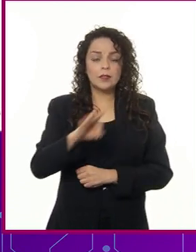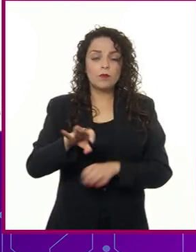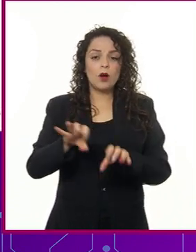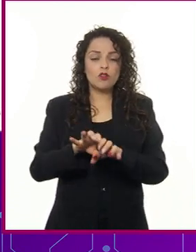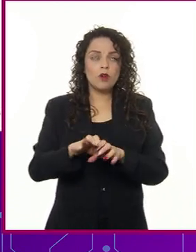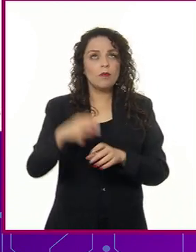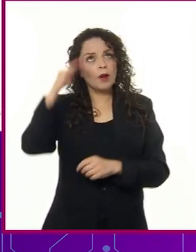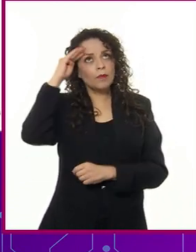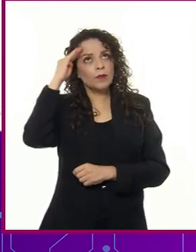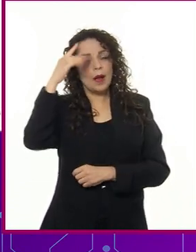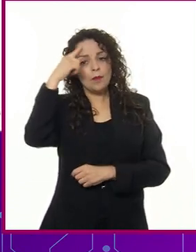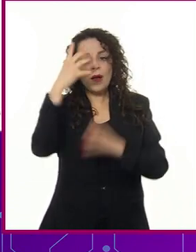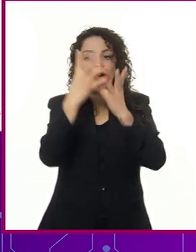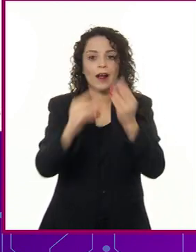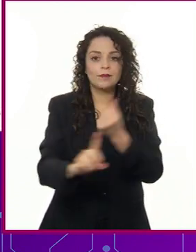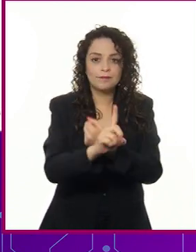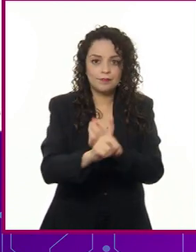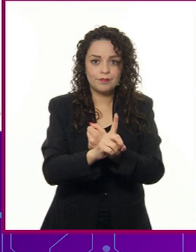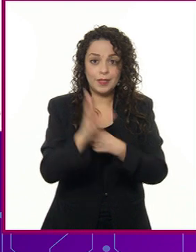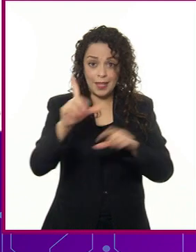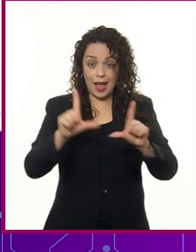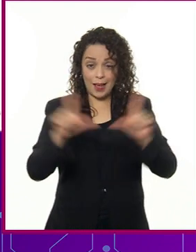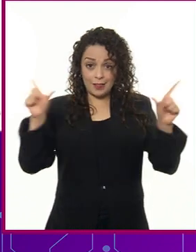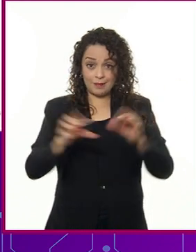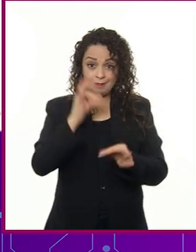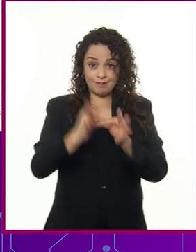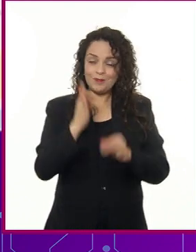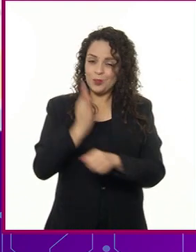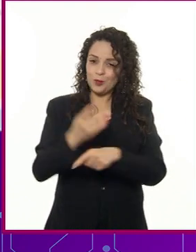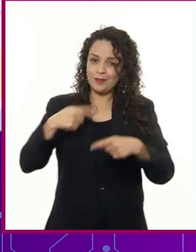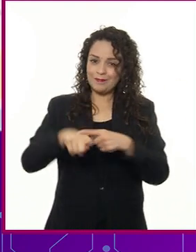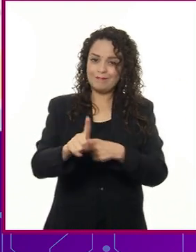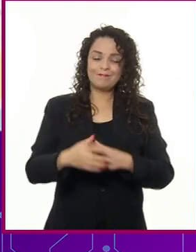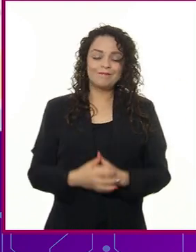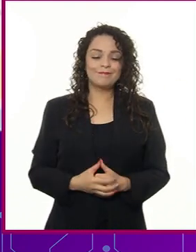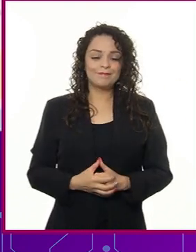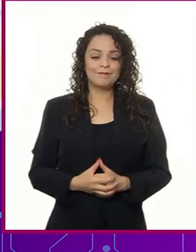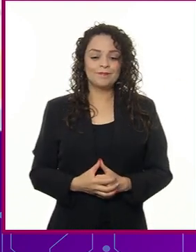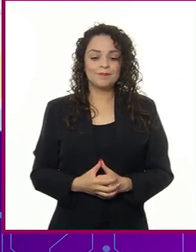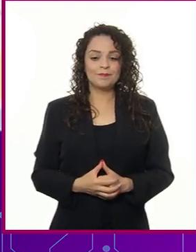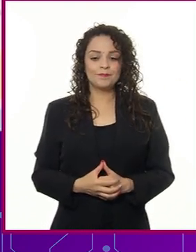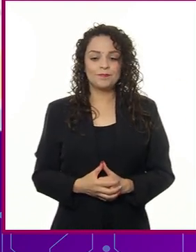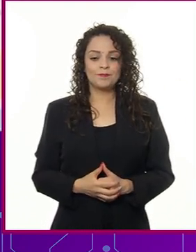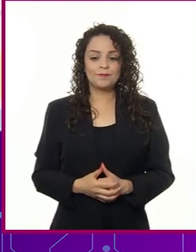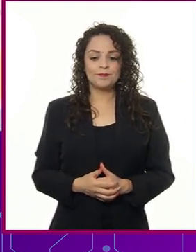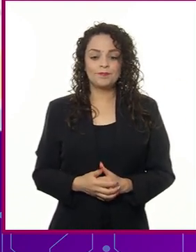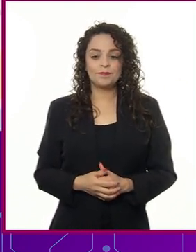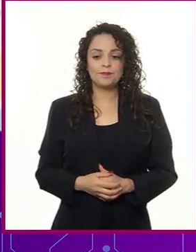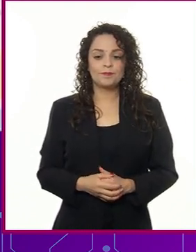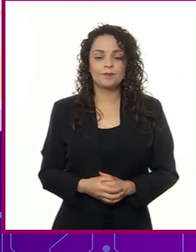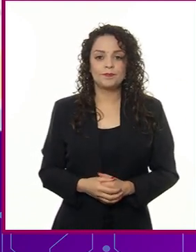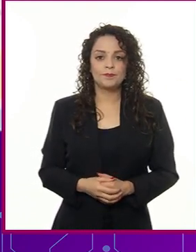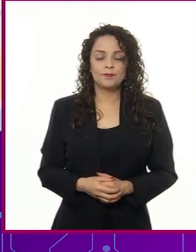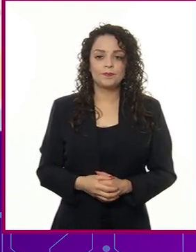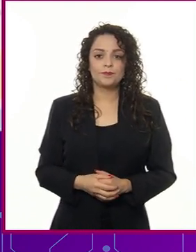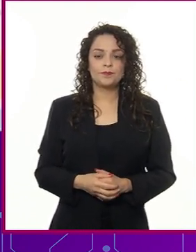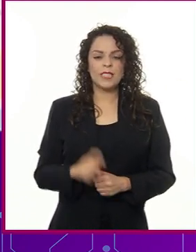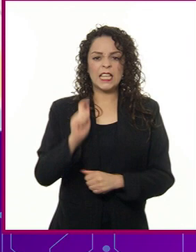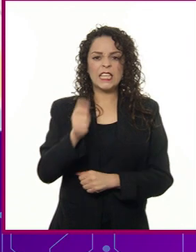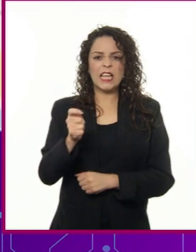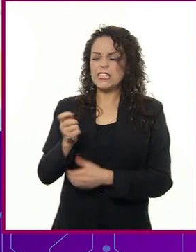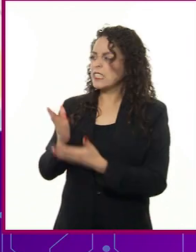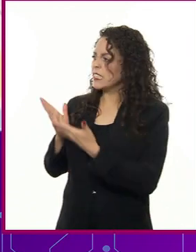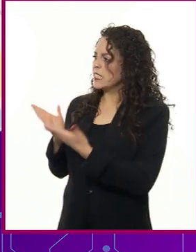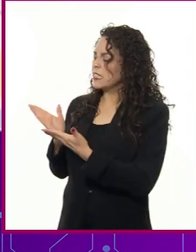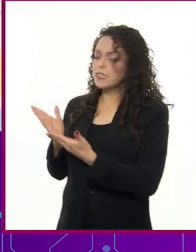solución. ¿Están listas y listos? ¡Comenzamos! La representación técnica sirve para